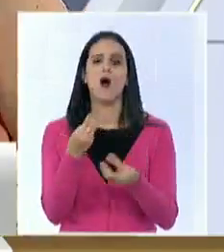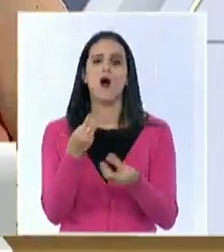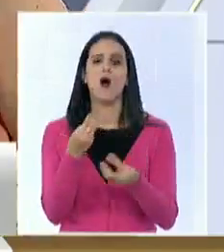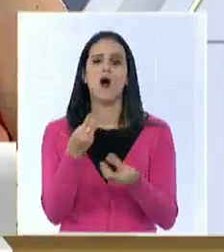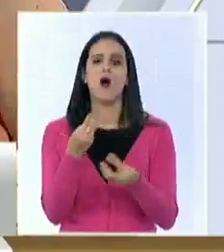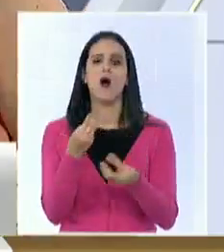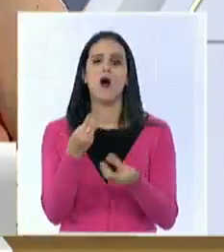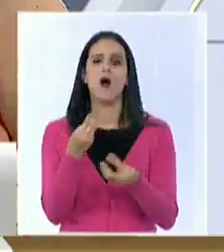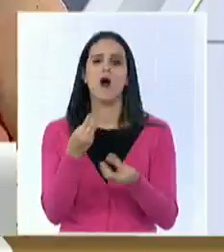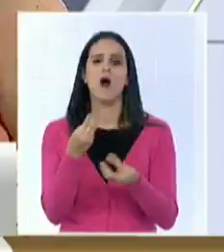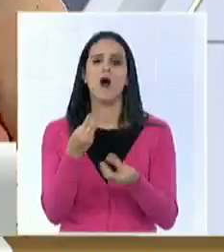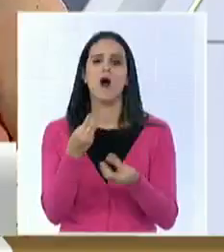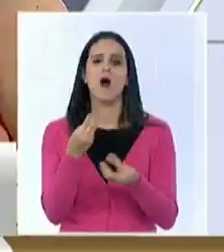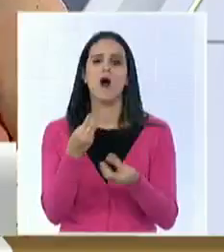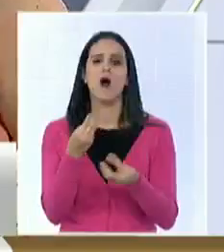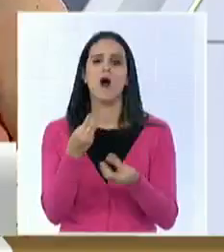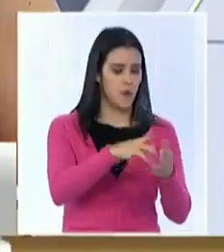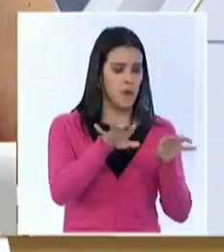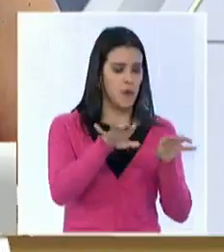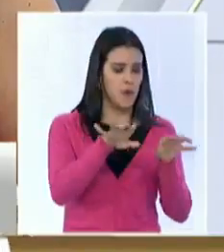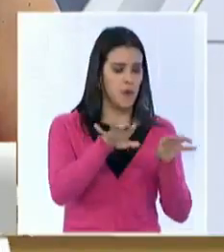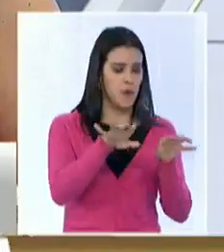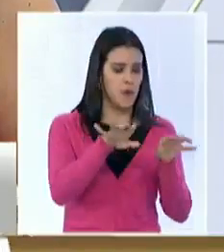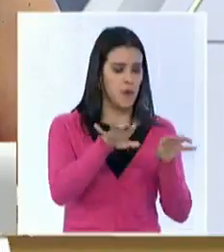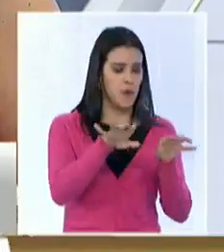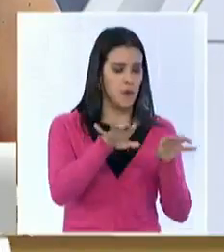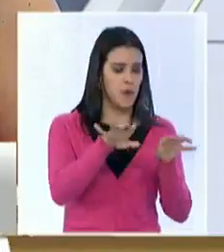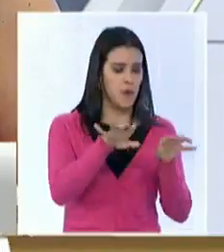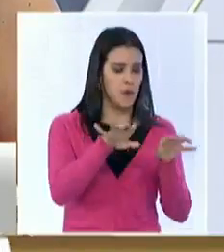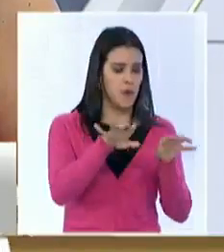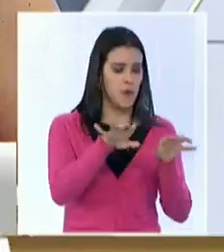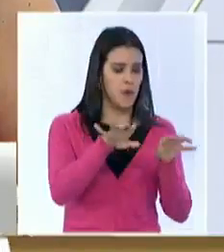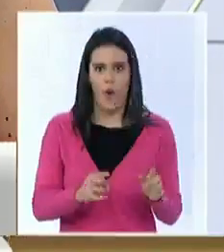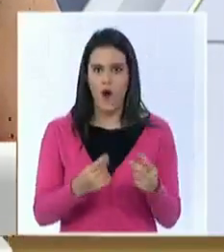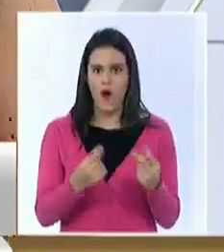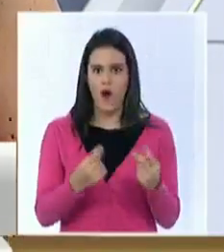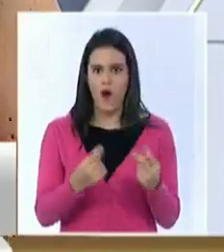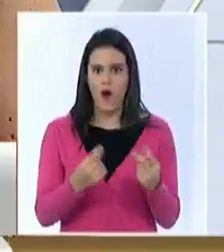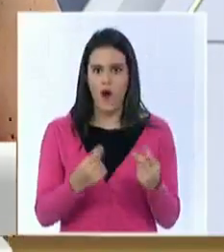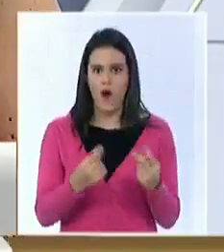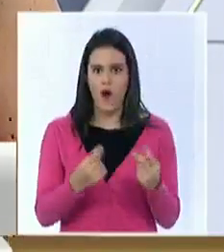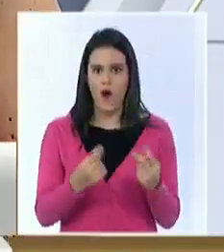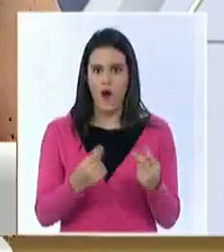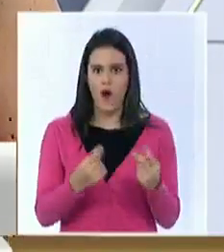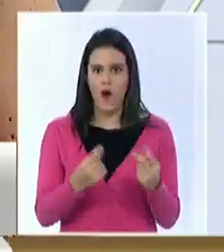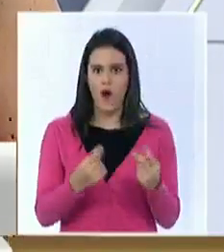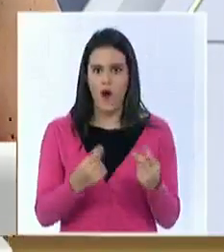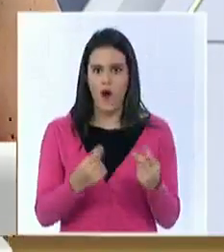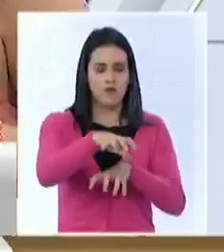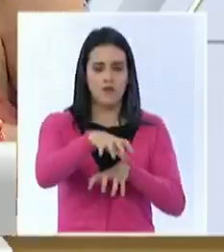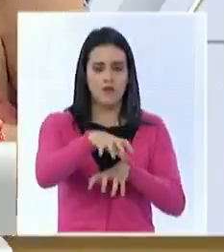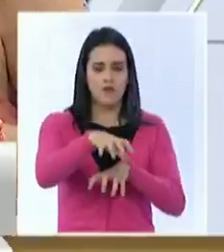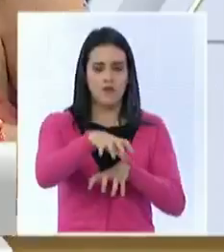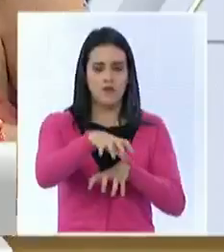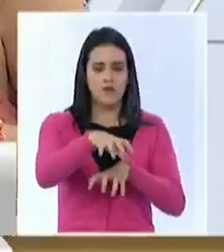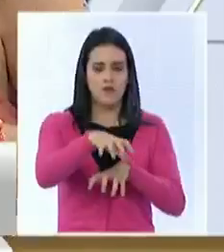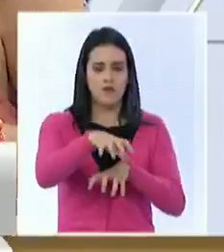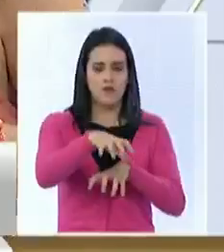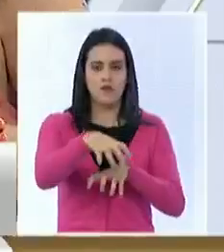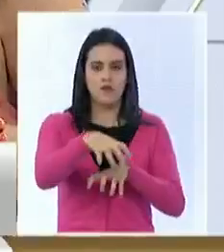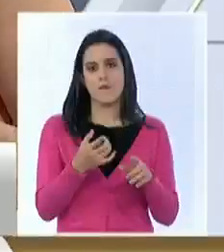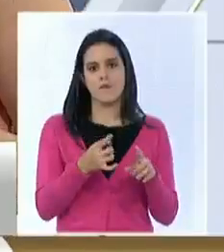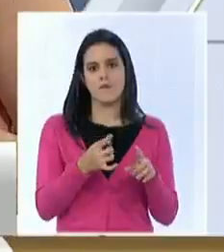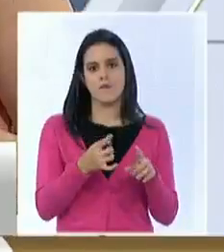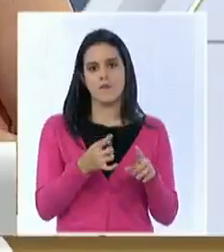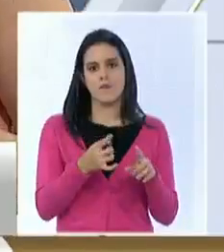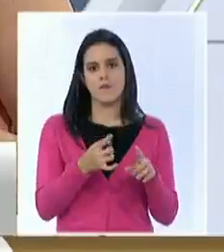llegó con el alimento, lo dividió en porciones. Aquí la premisa de divide y vencerás es perfecta. Mientras más porciones pueda tener